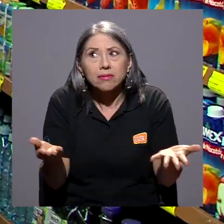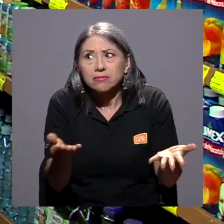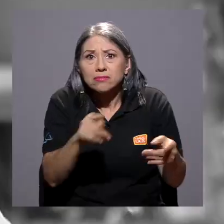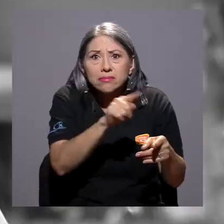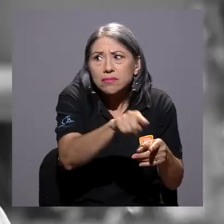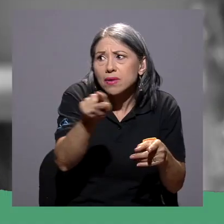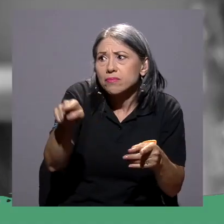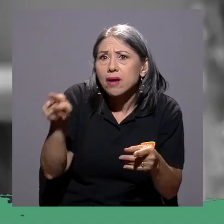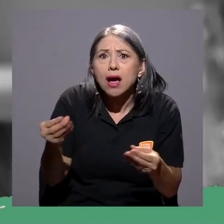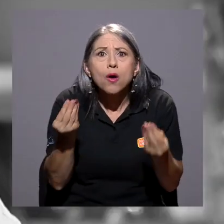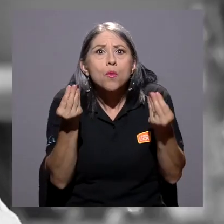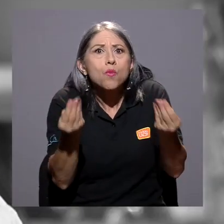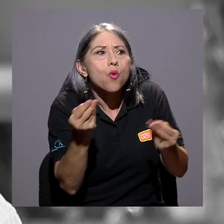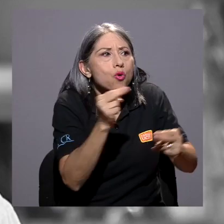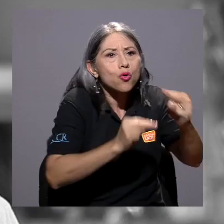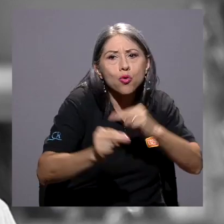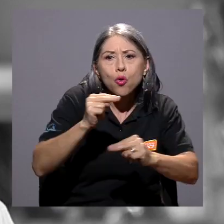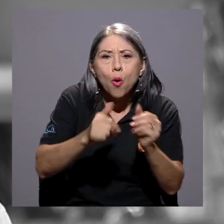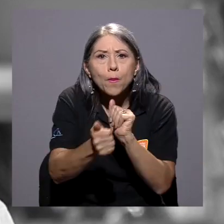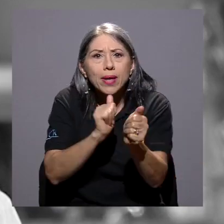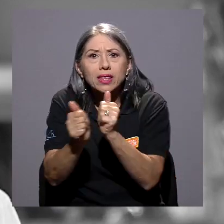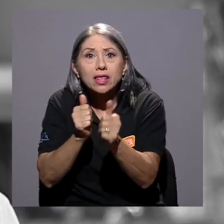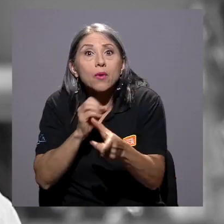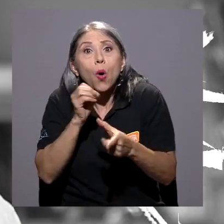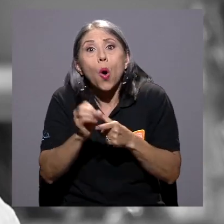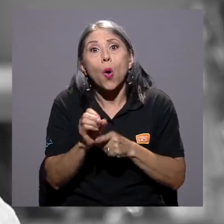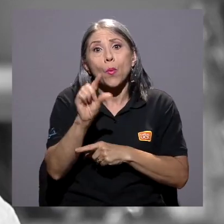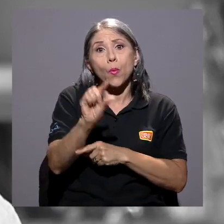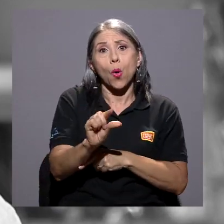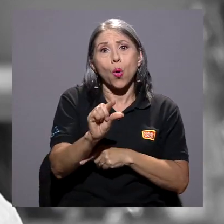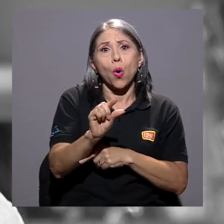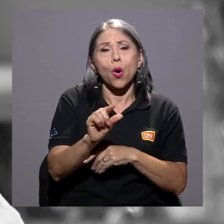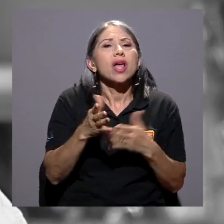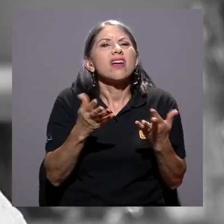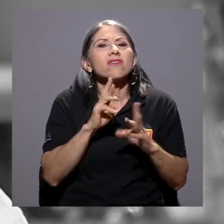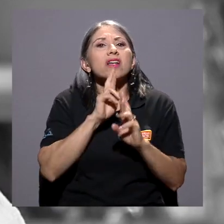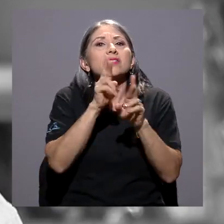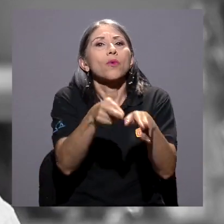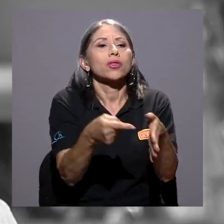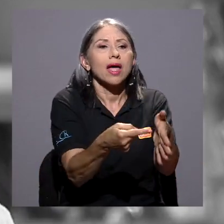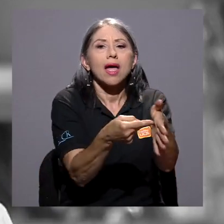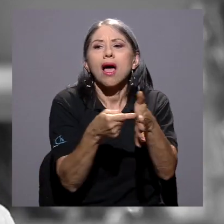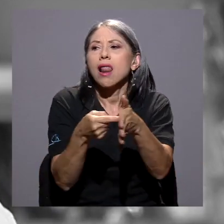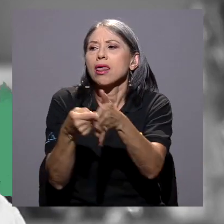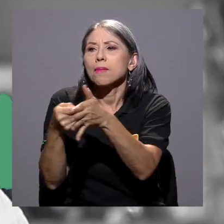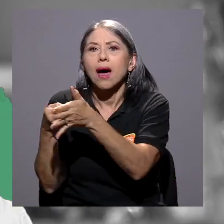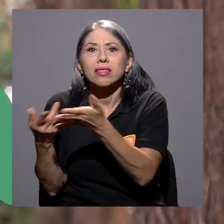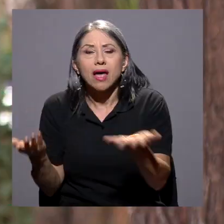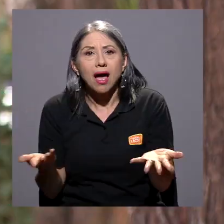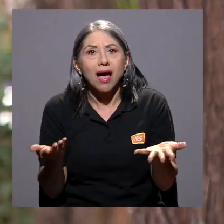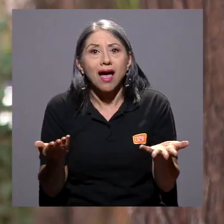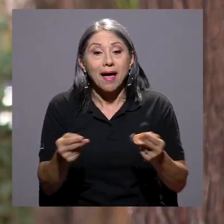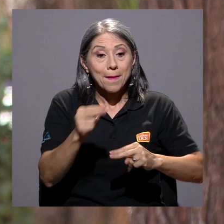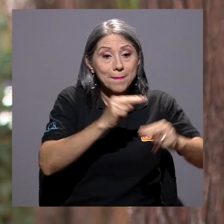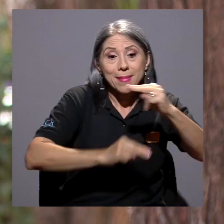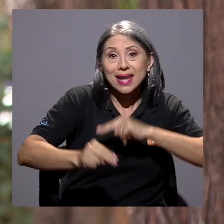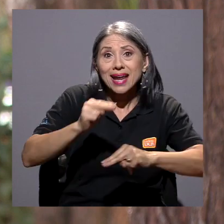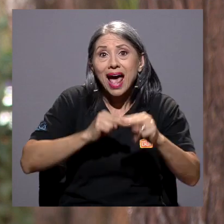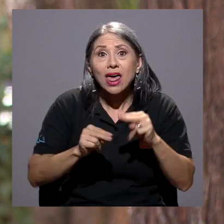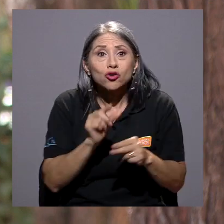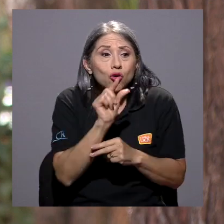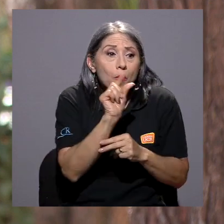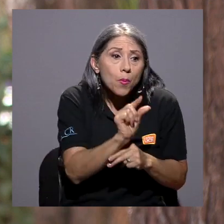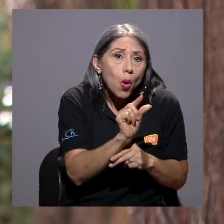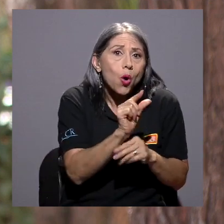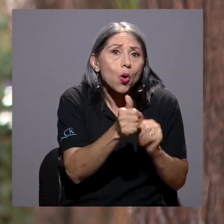comporta, si es muy competitivo, si es muy poco competitivo y cómo responde la demanda a la diferente oferta de productos. Mercados poco